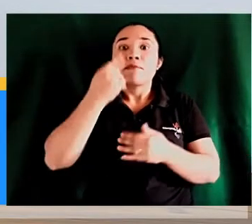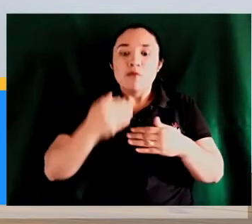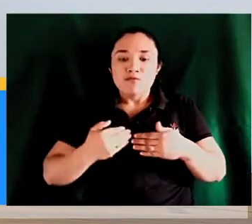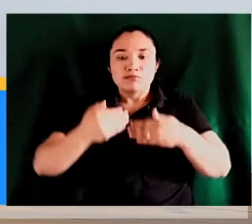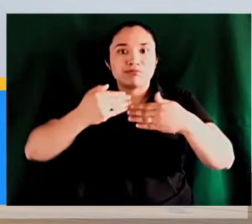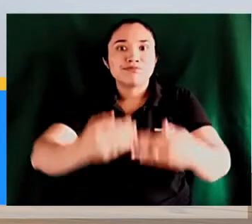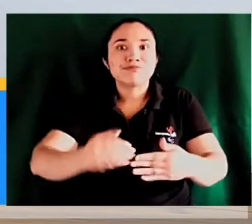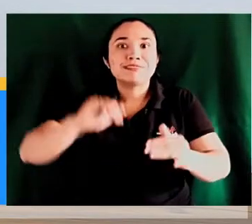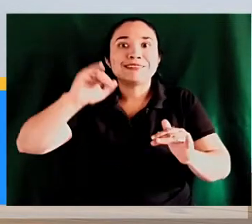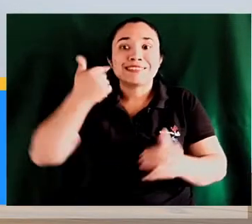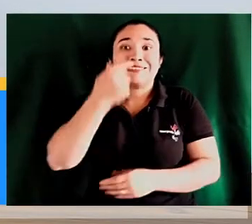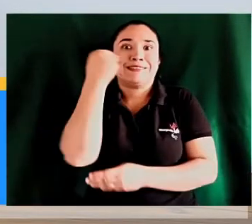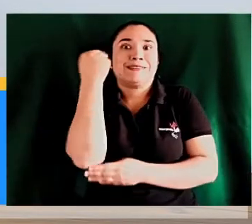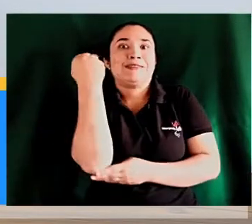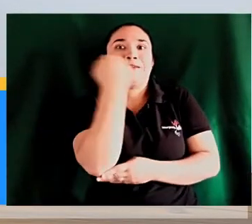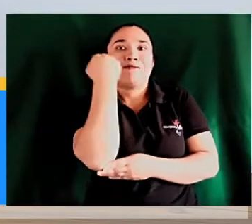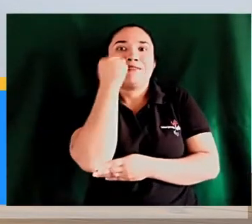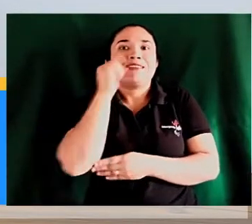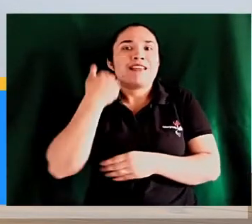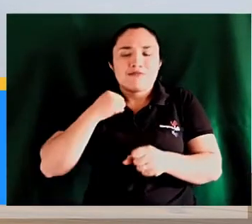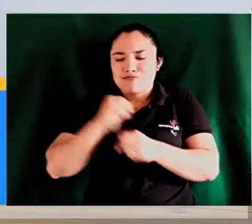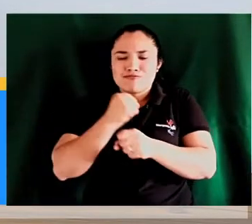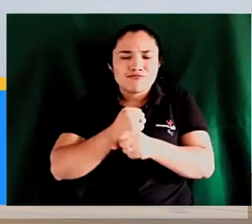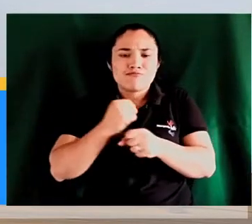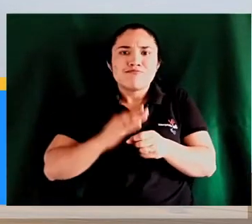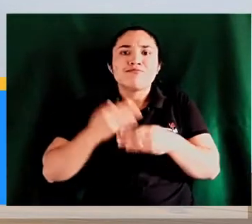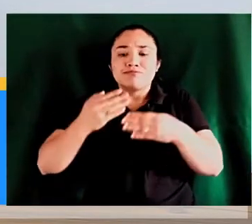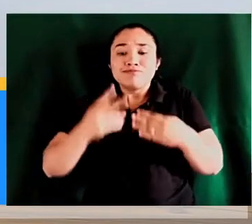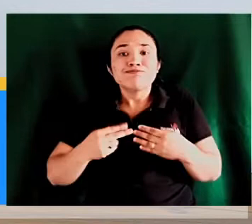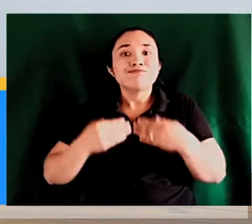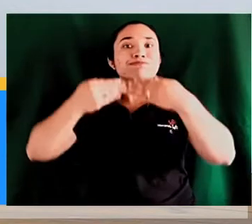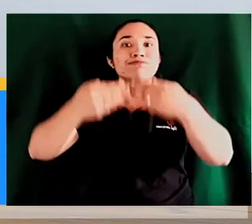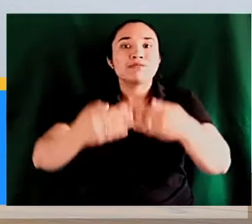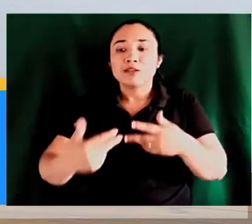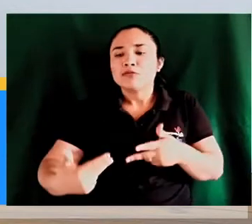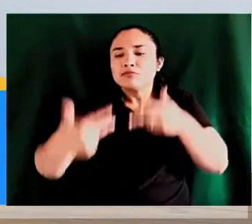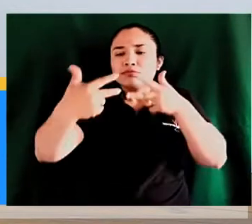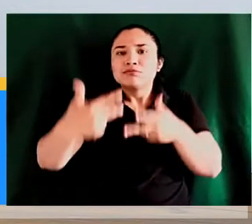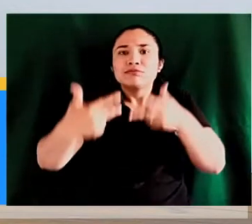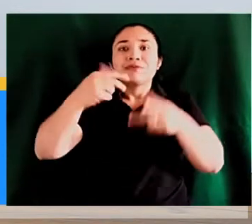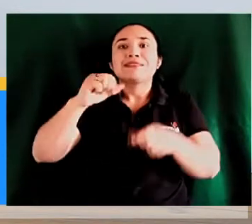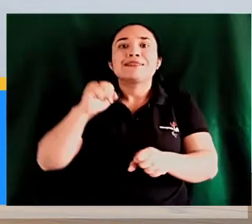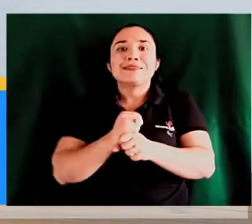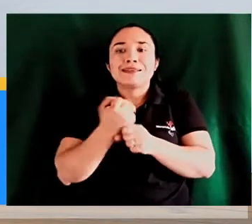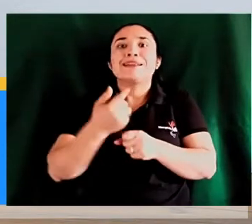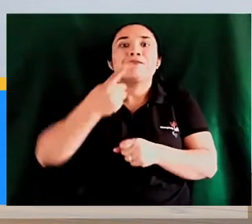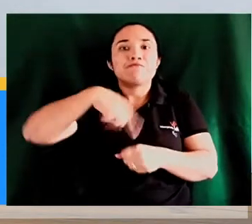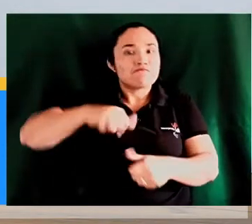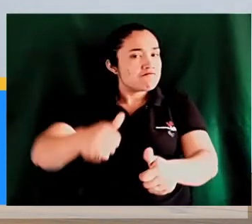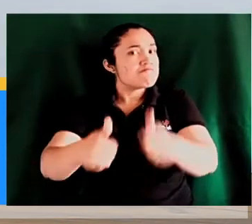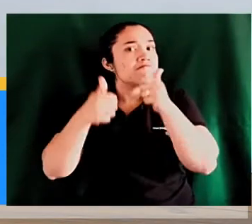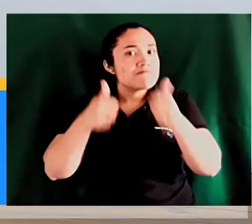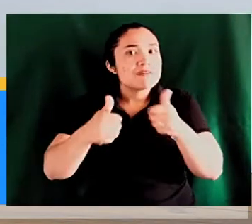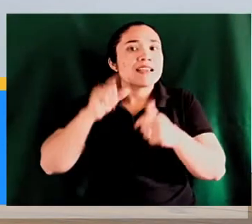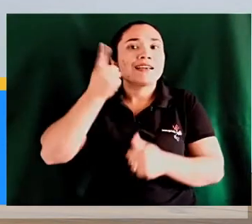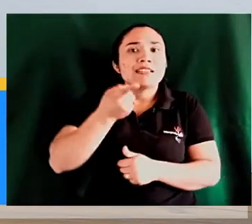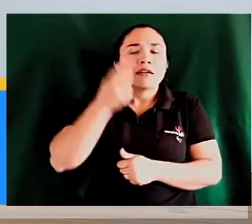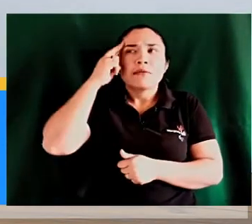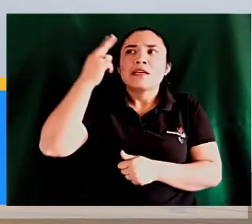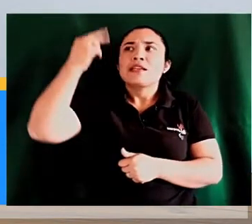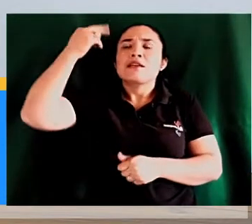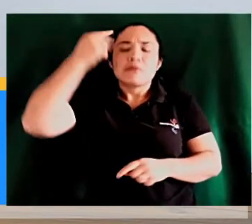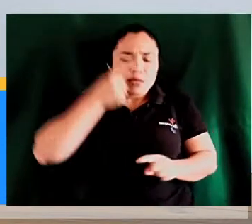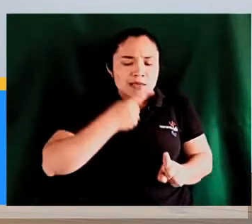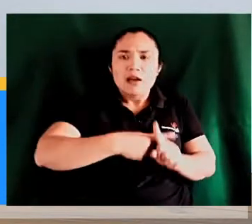concluido la primera etapa académica habiendo pasado de la presencialidad a la virtualidad con mucho éxito